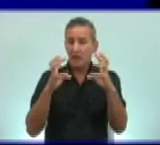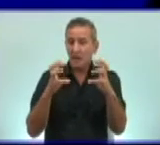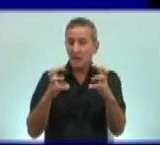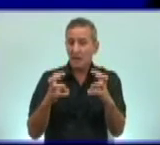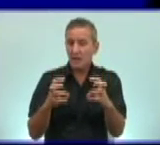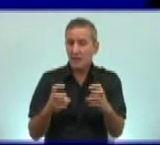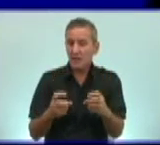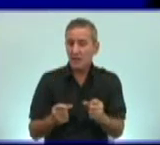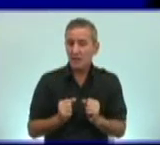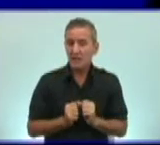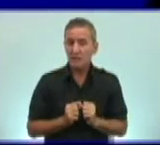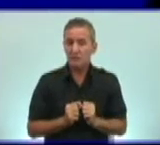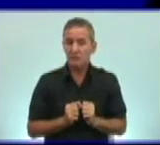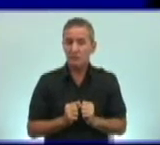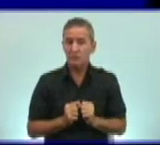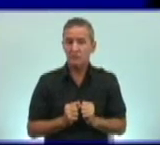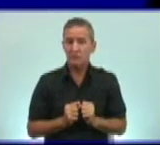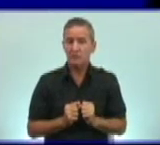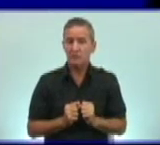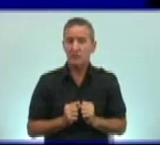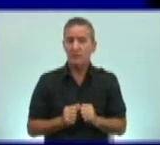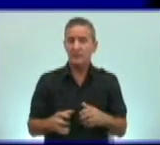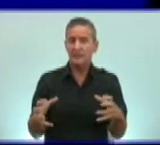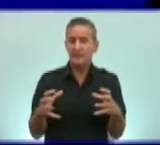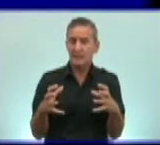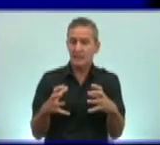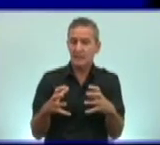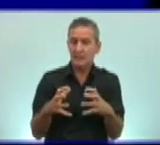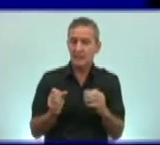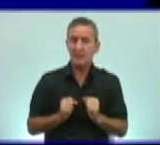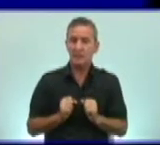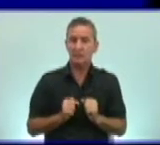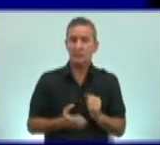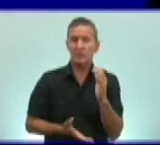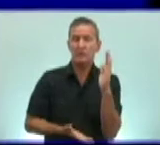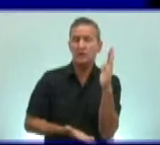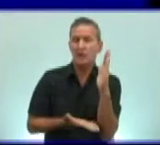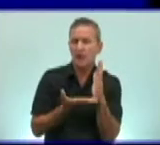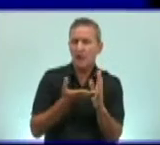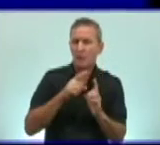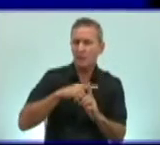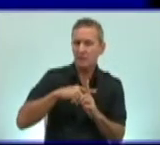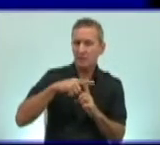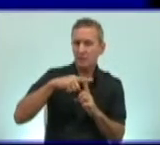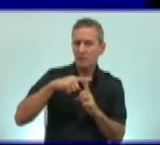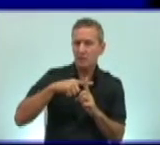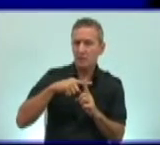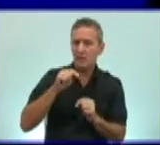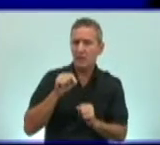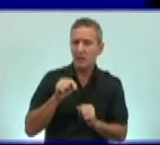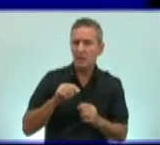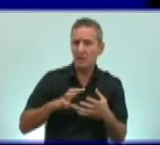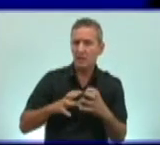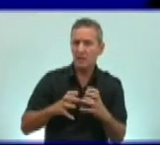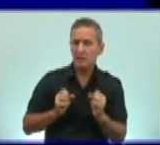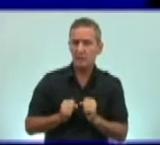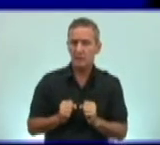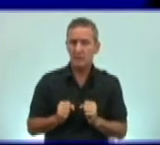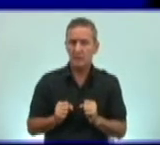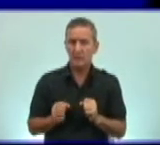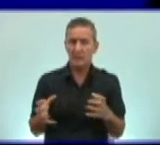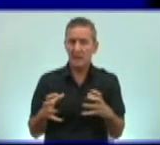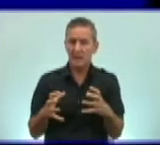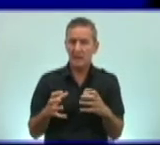de la reacción directa. Ahora bien, si aumentamos la temperatura, ya habíamos analizado con este sistema, en el sentido de la reacción